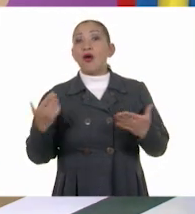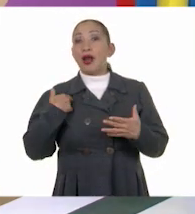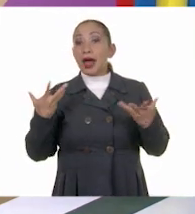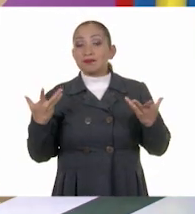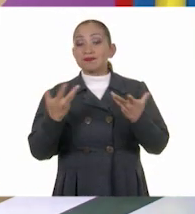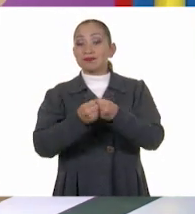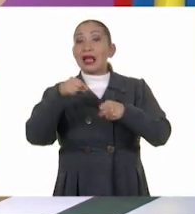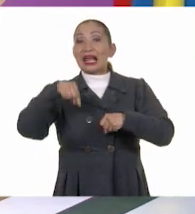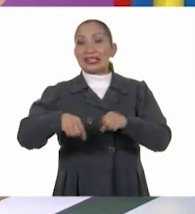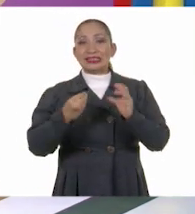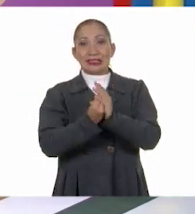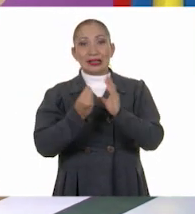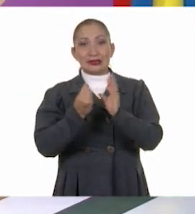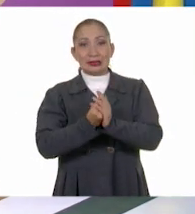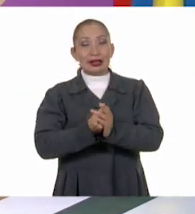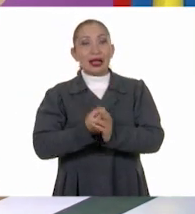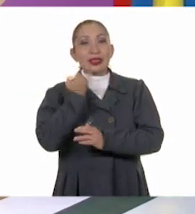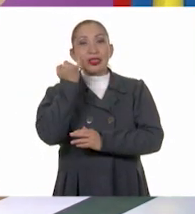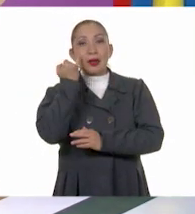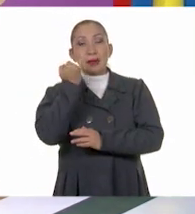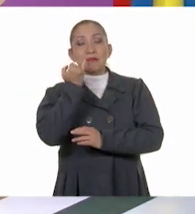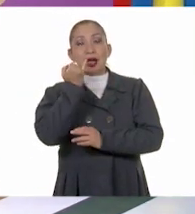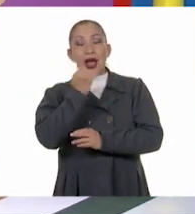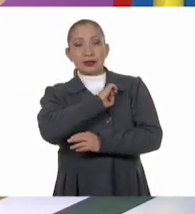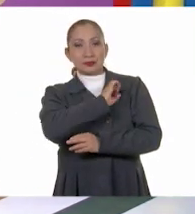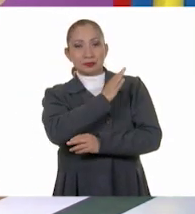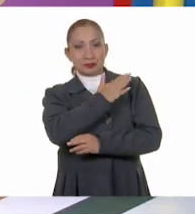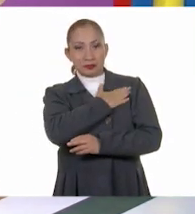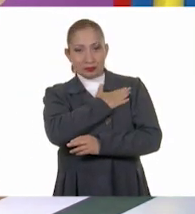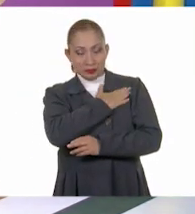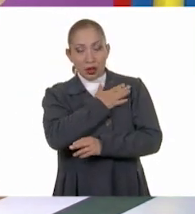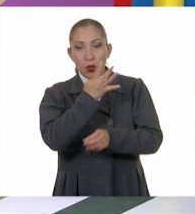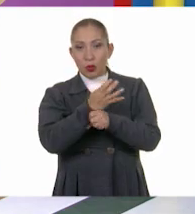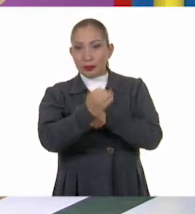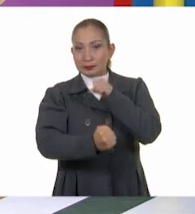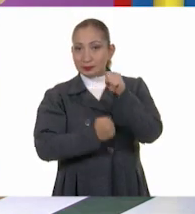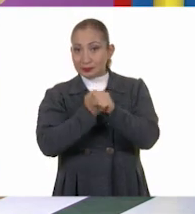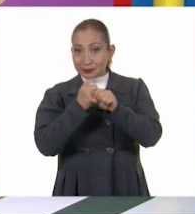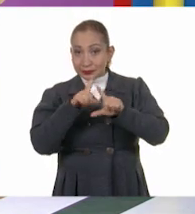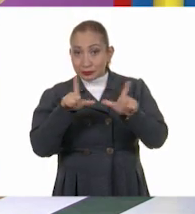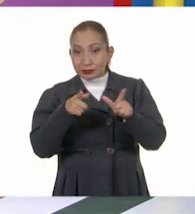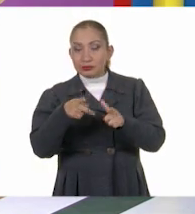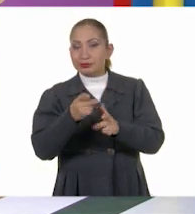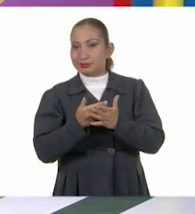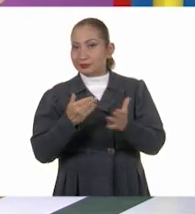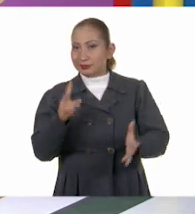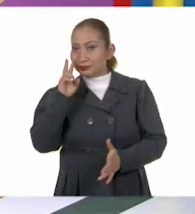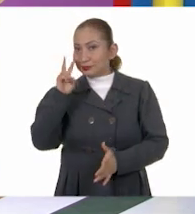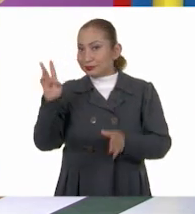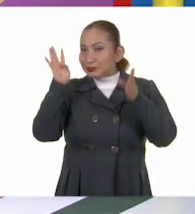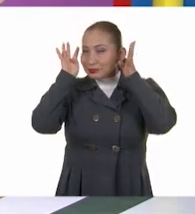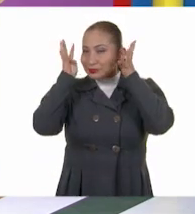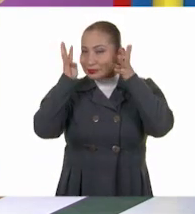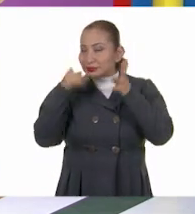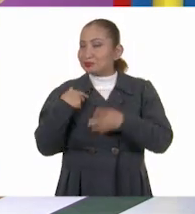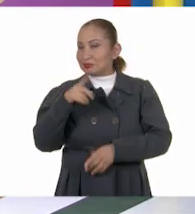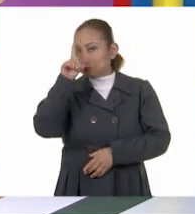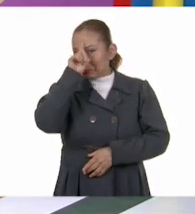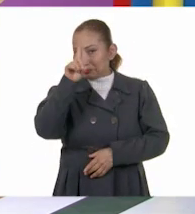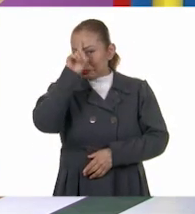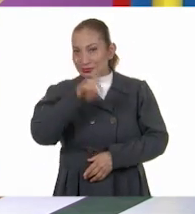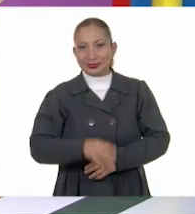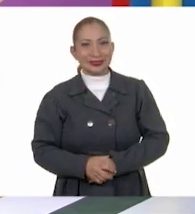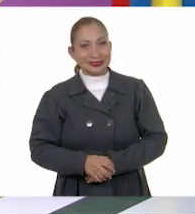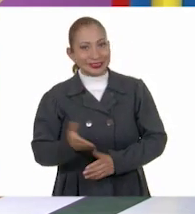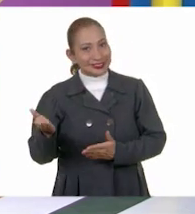estar con ustedes en esta clase de lengua materna de cuarto grado. ¿Están listos? Pero antes vamos con Ajo Listo, que nos tiene un